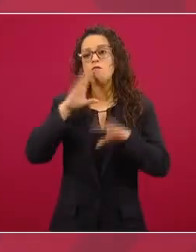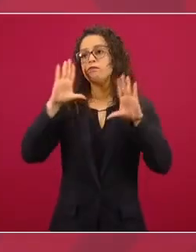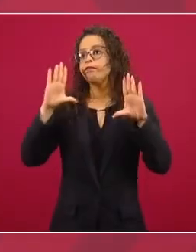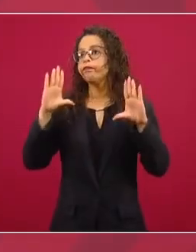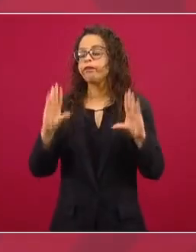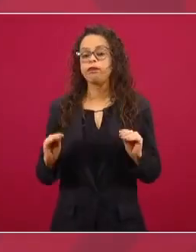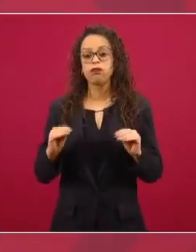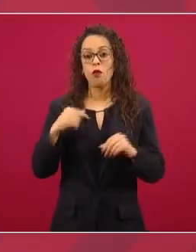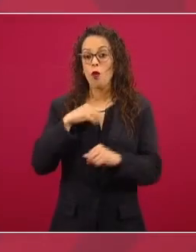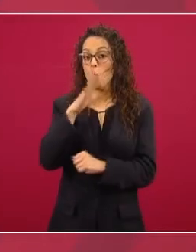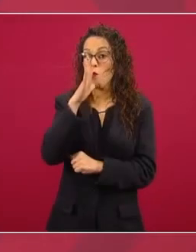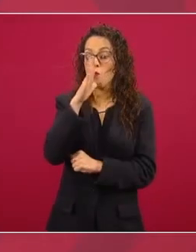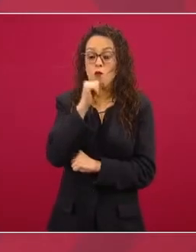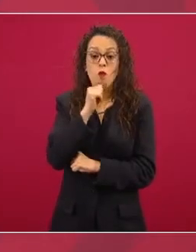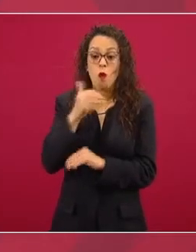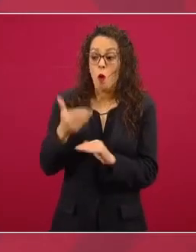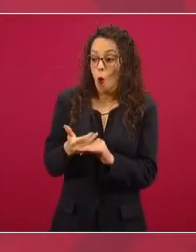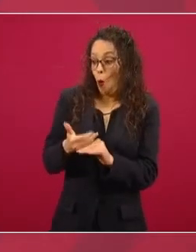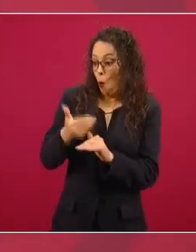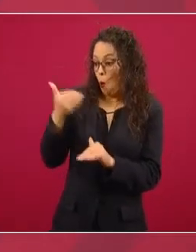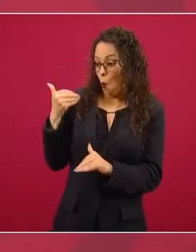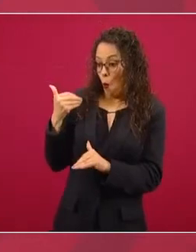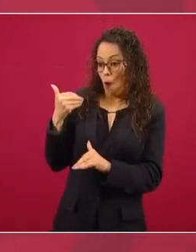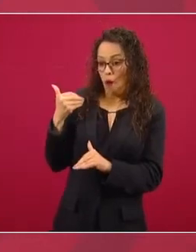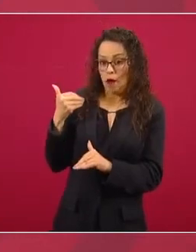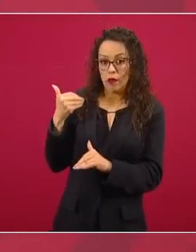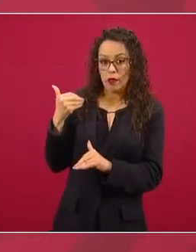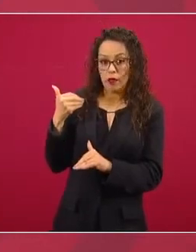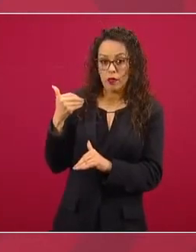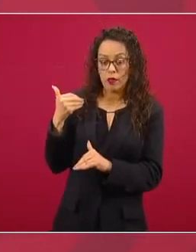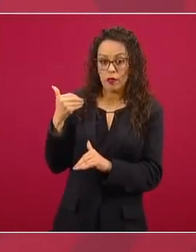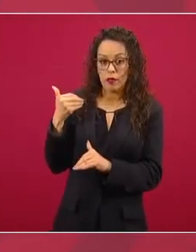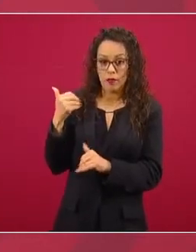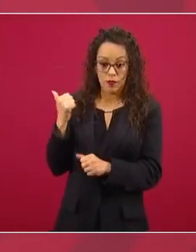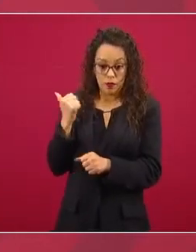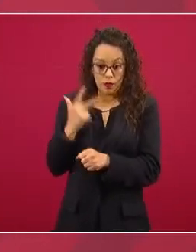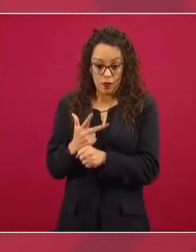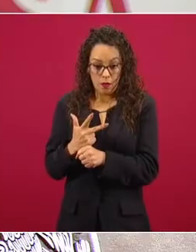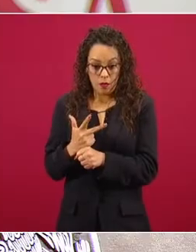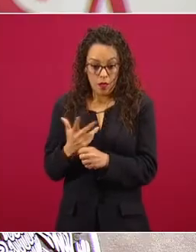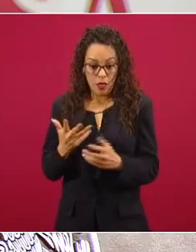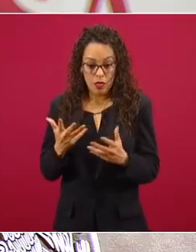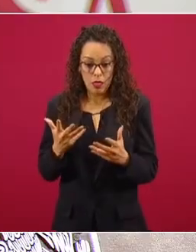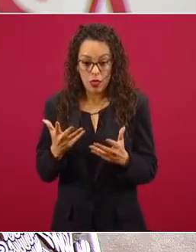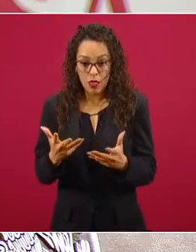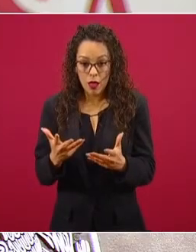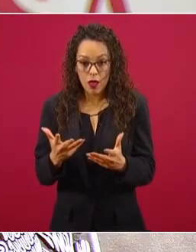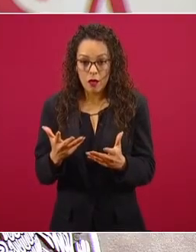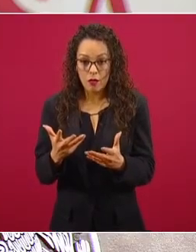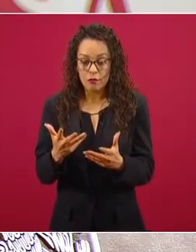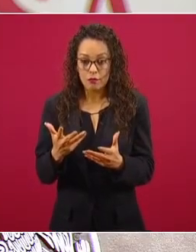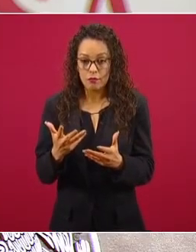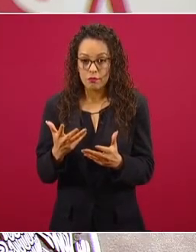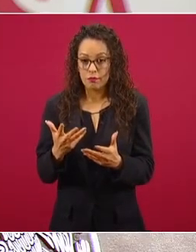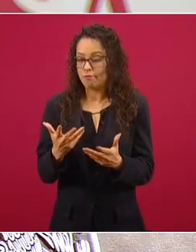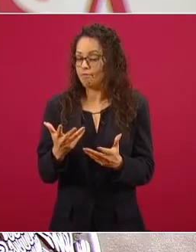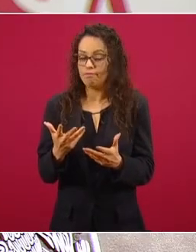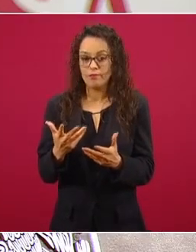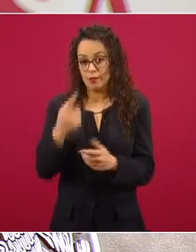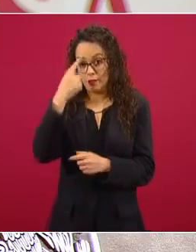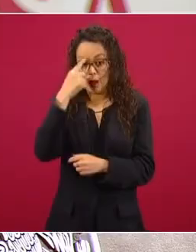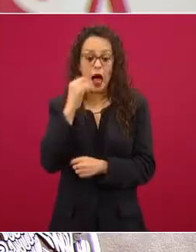adelantar juicios. Pero en el peor de los